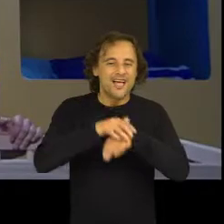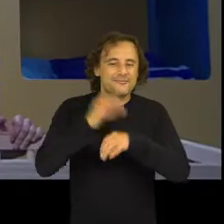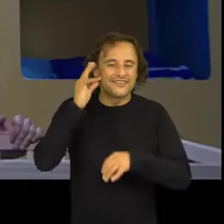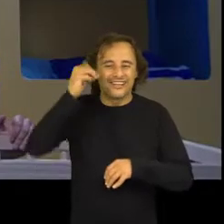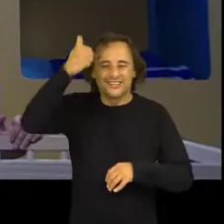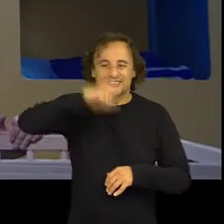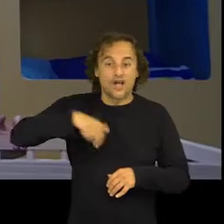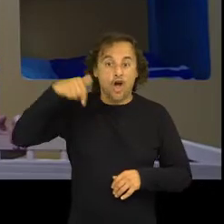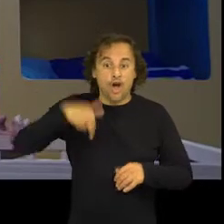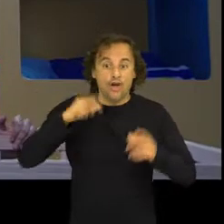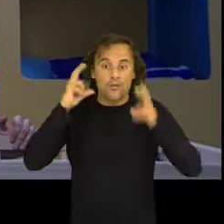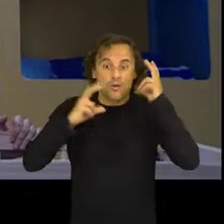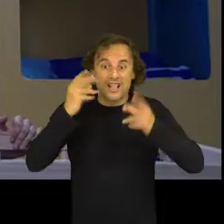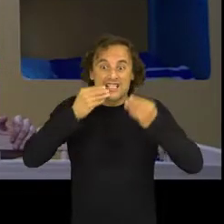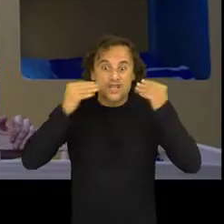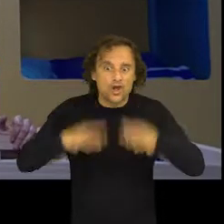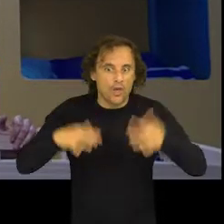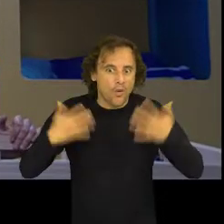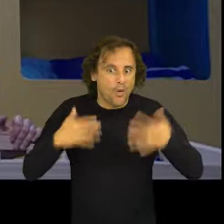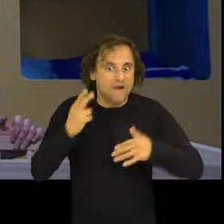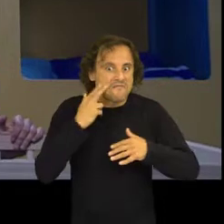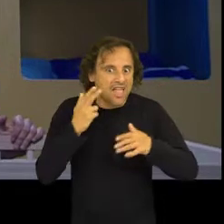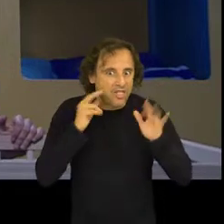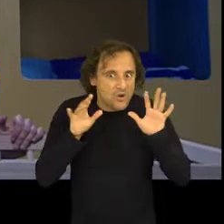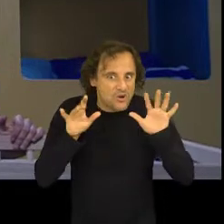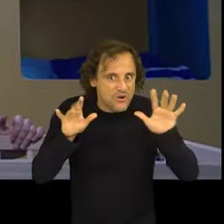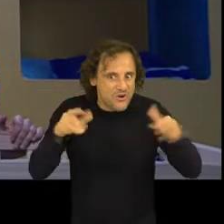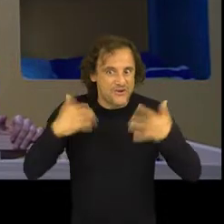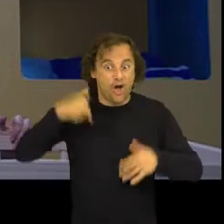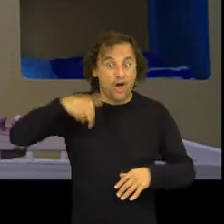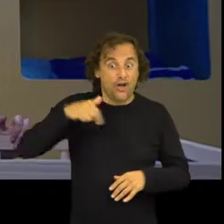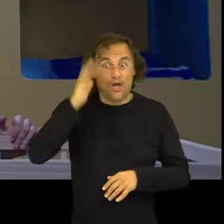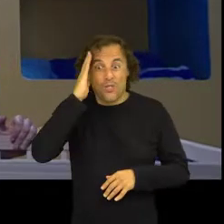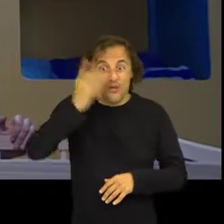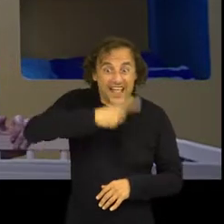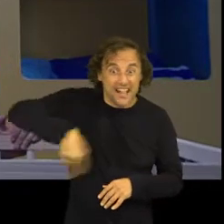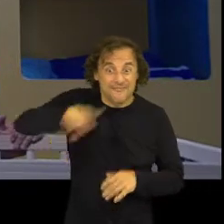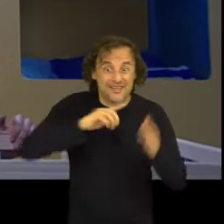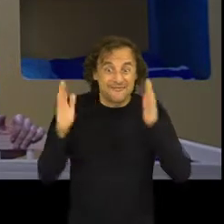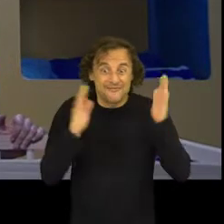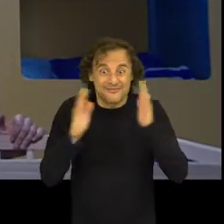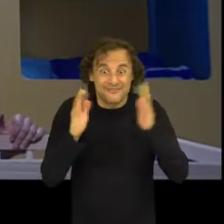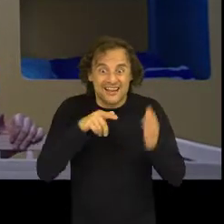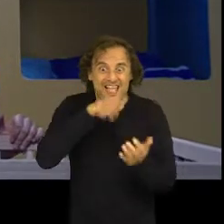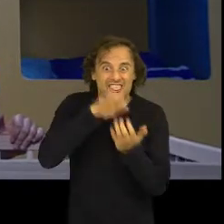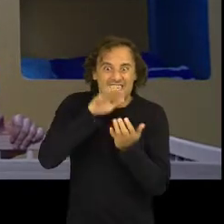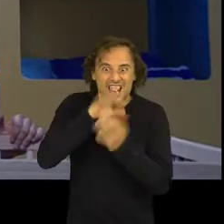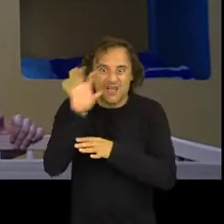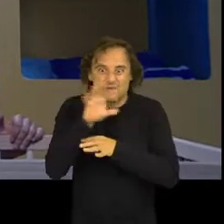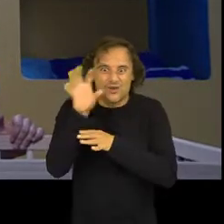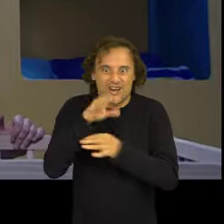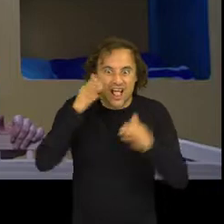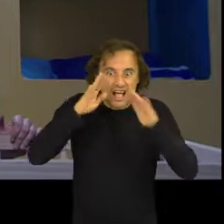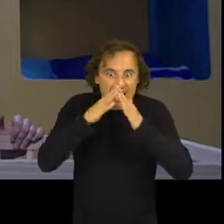Hola, amigas e amigos. A historia de hoxe dos bolechas é terrorífica. Méteselles un dinosauro na casa mentres